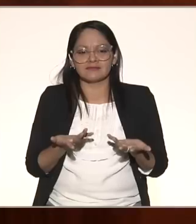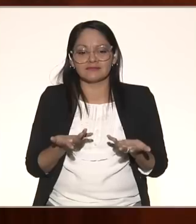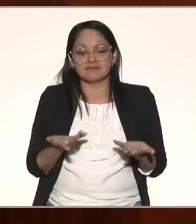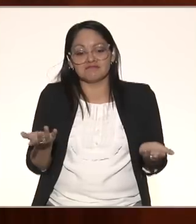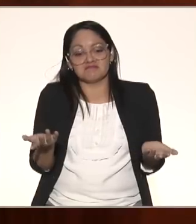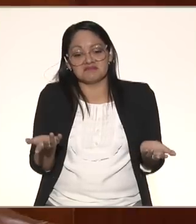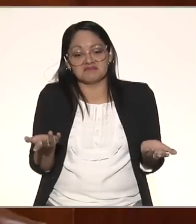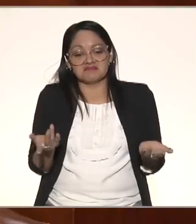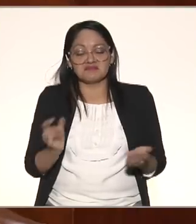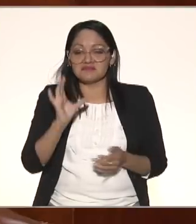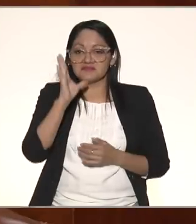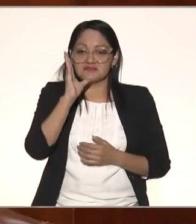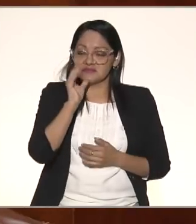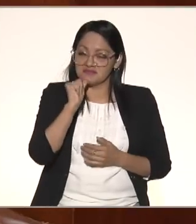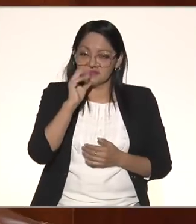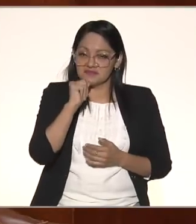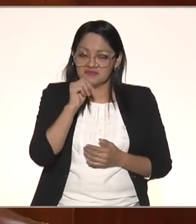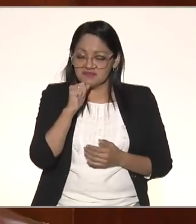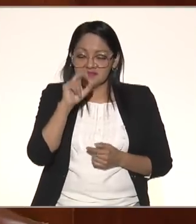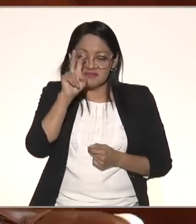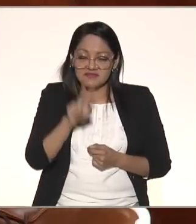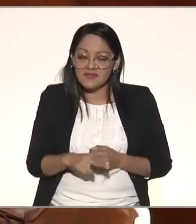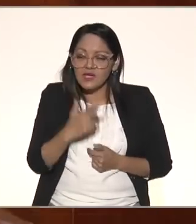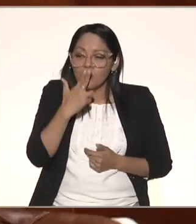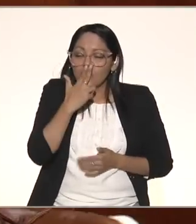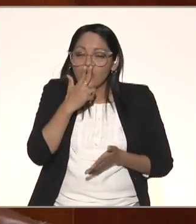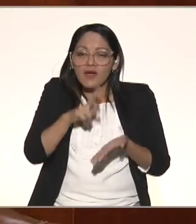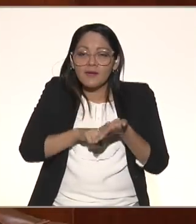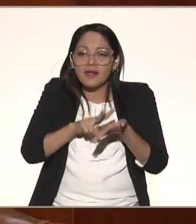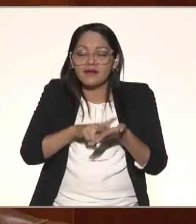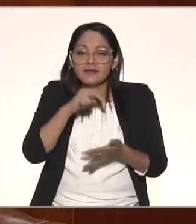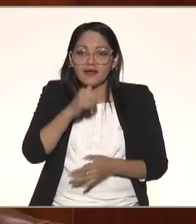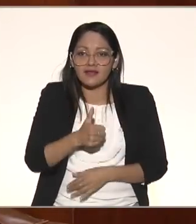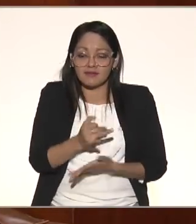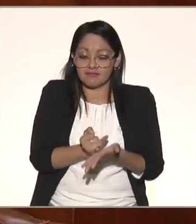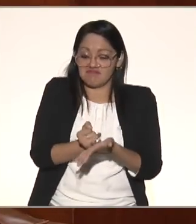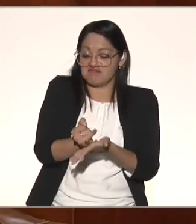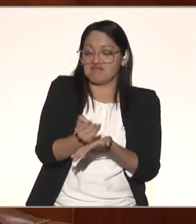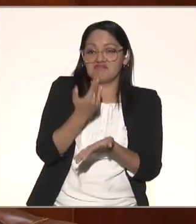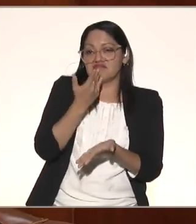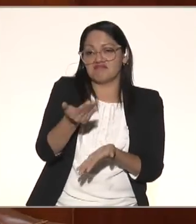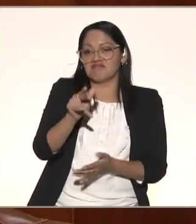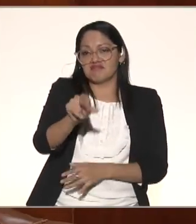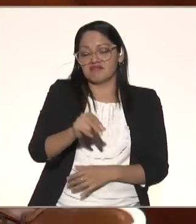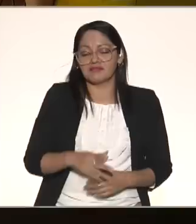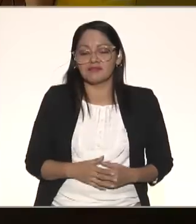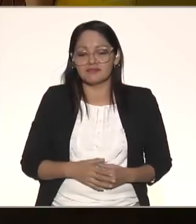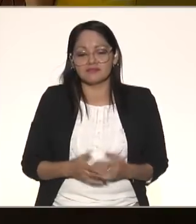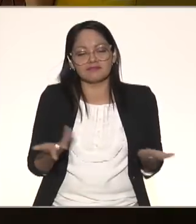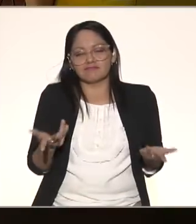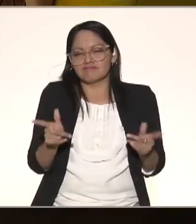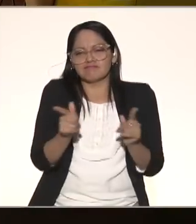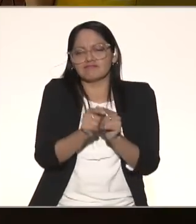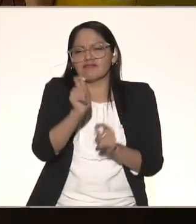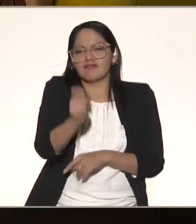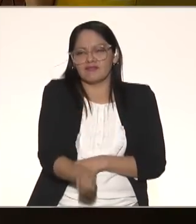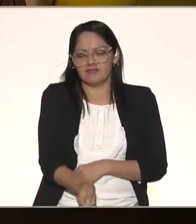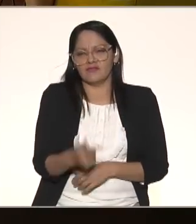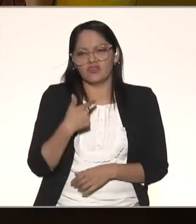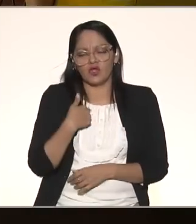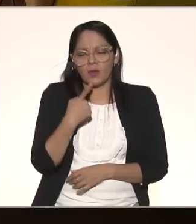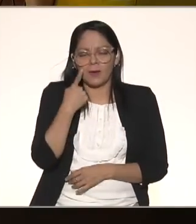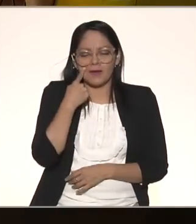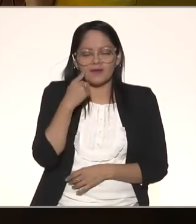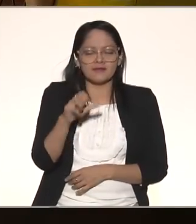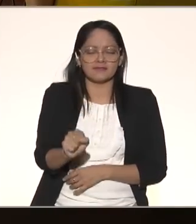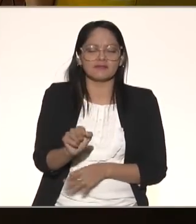pues no voy a poder valorar adecuadamente y mis decisiones no van a ser las más adecuadas. En síntesis, ¿cómo puedo percibir